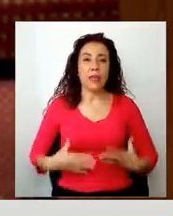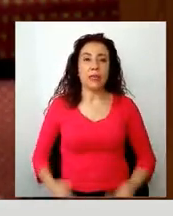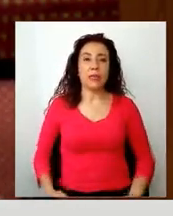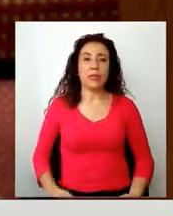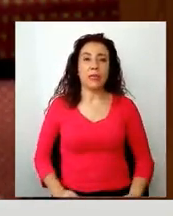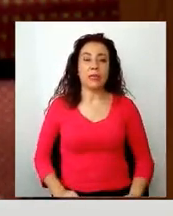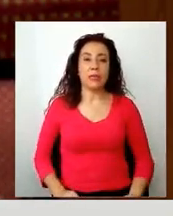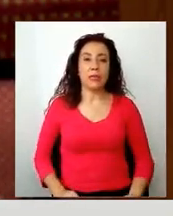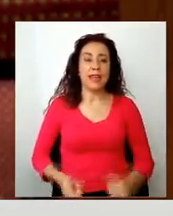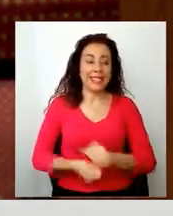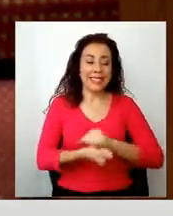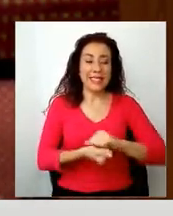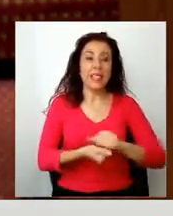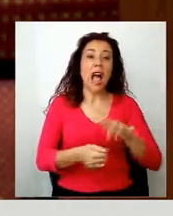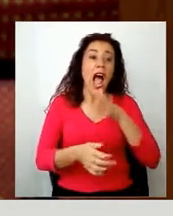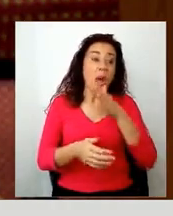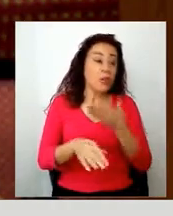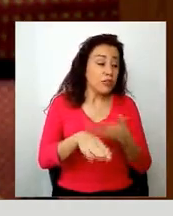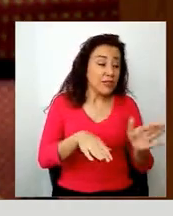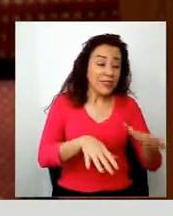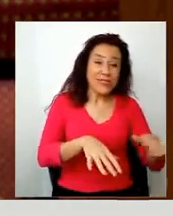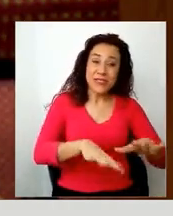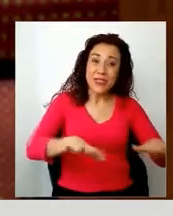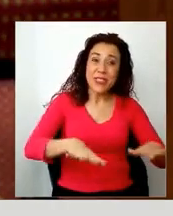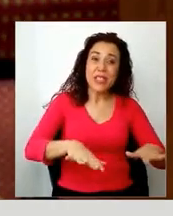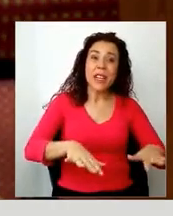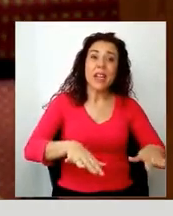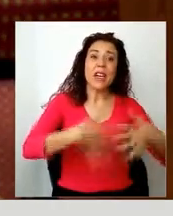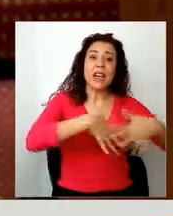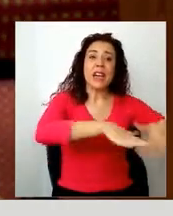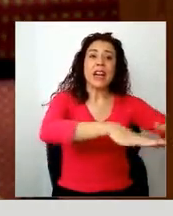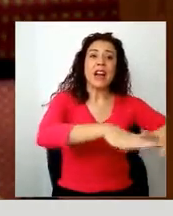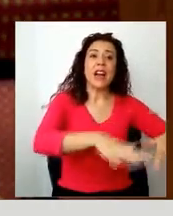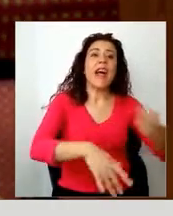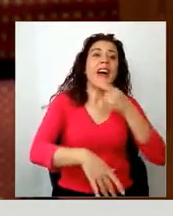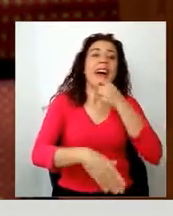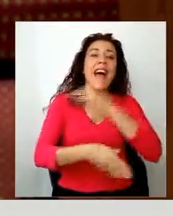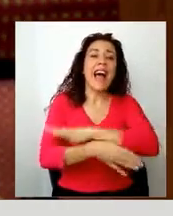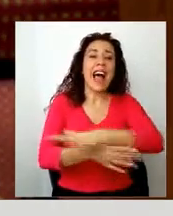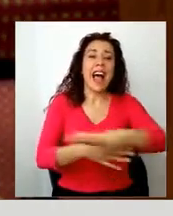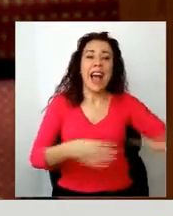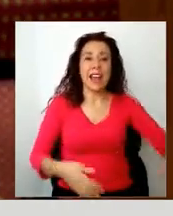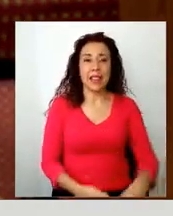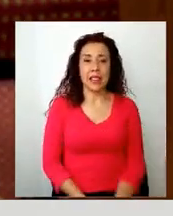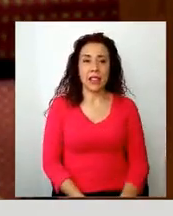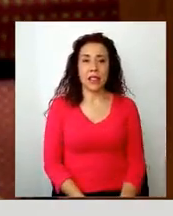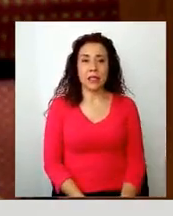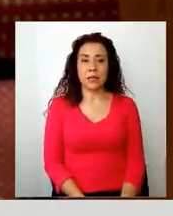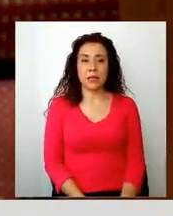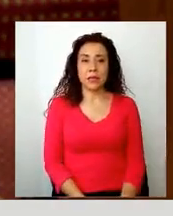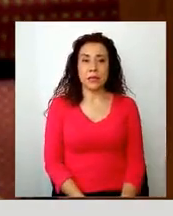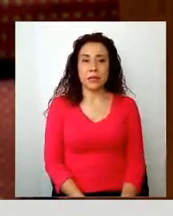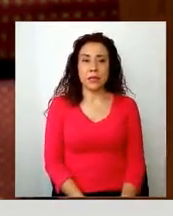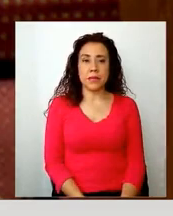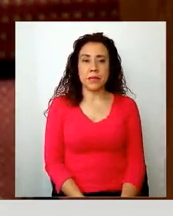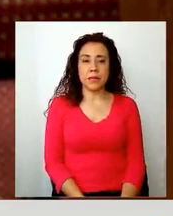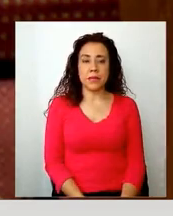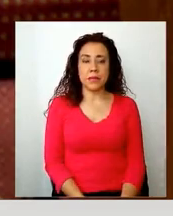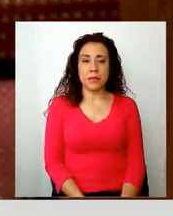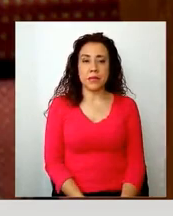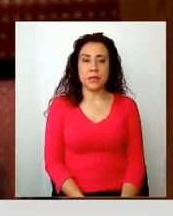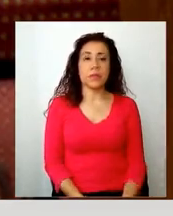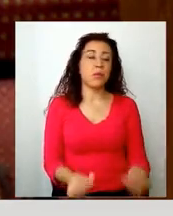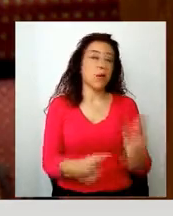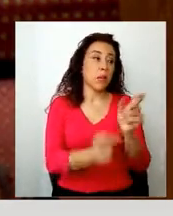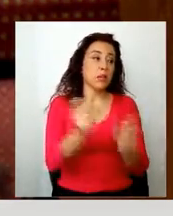utilizan para riego de su de sus jardines y en realidad lo hace y muchas personas ya lo están haciendo